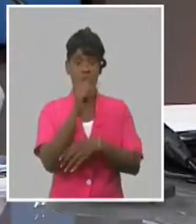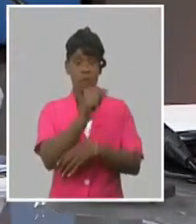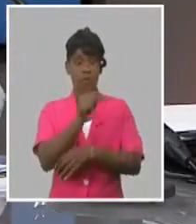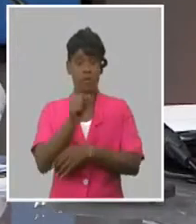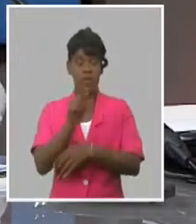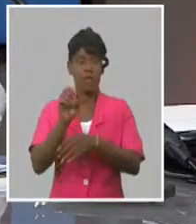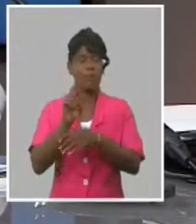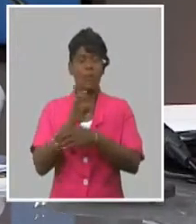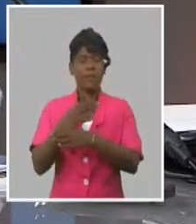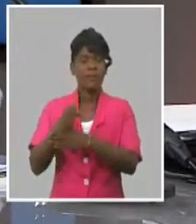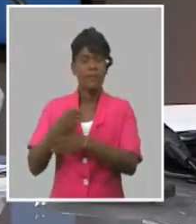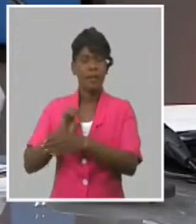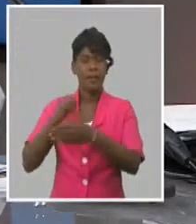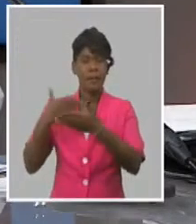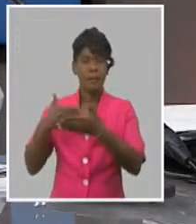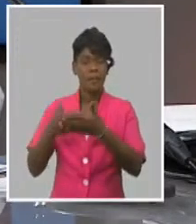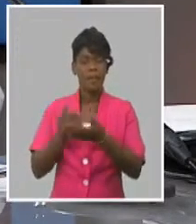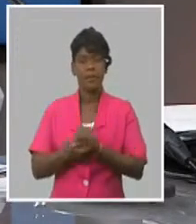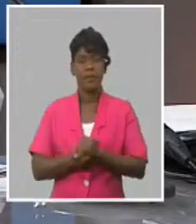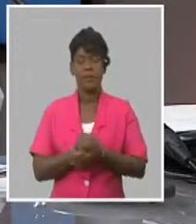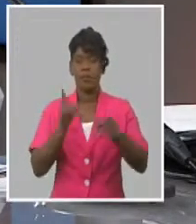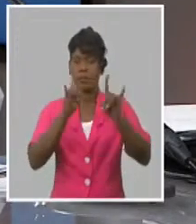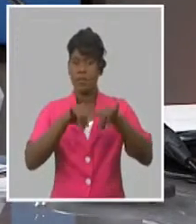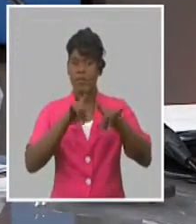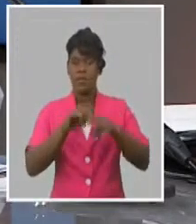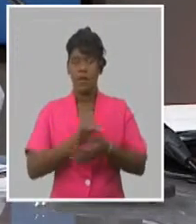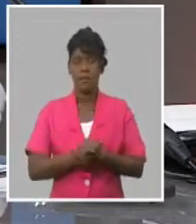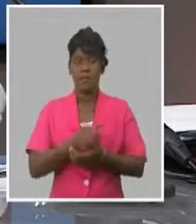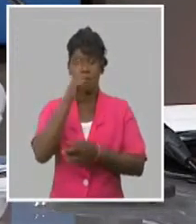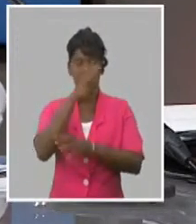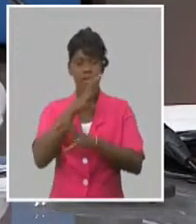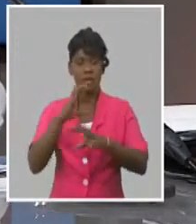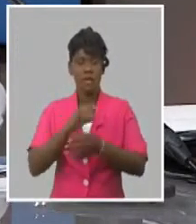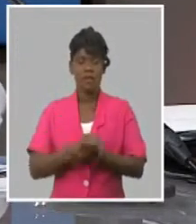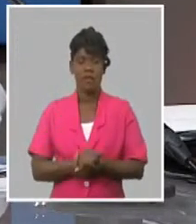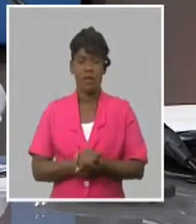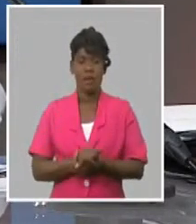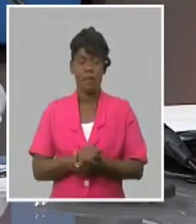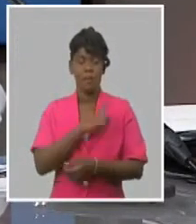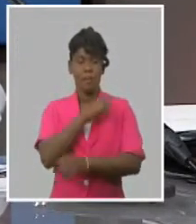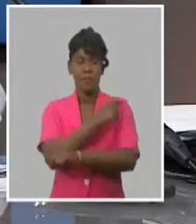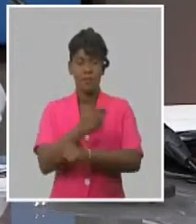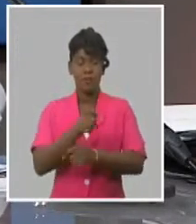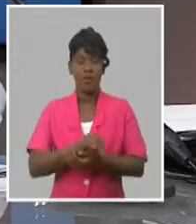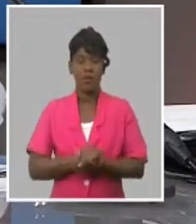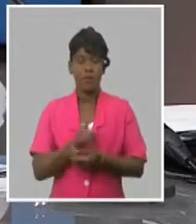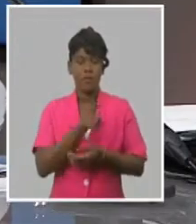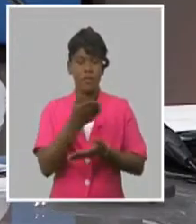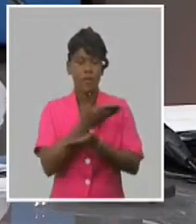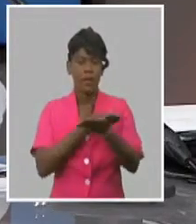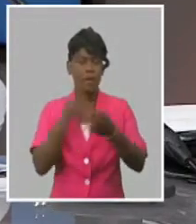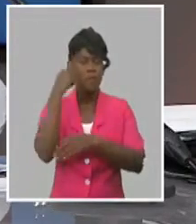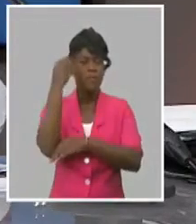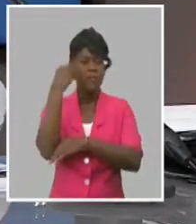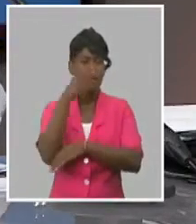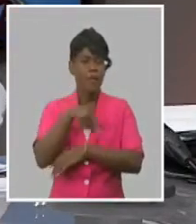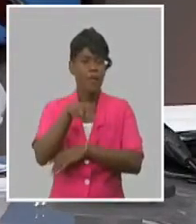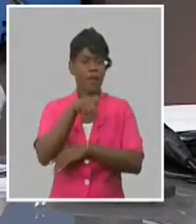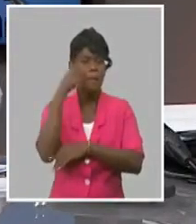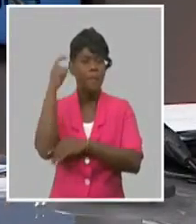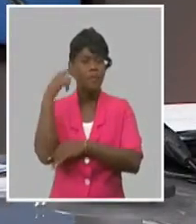diferentes organismos, universidades, académicos, e incluso hemos consultado altos